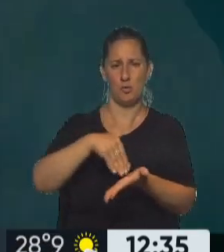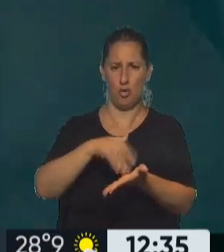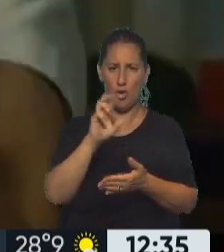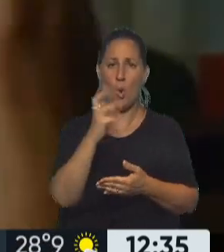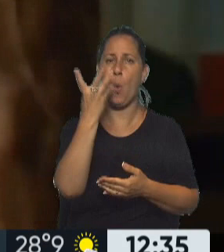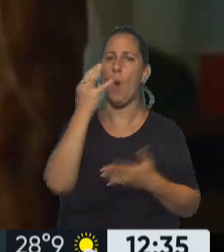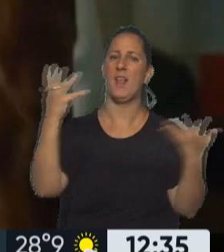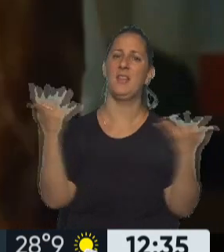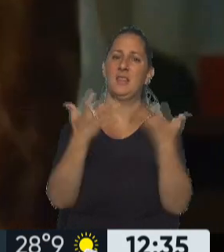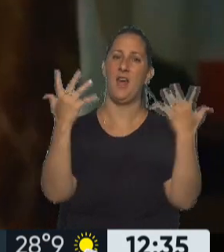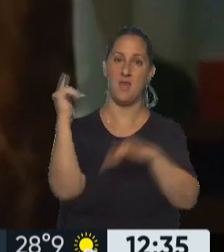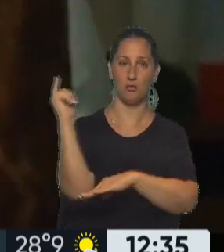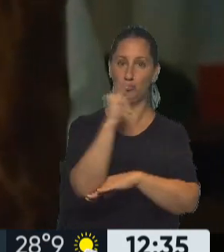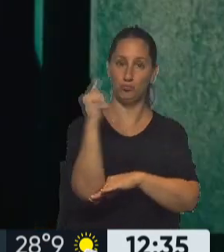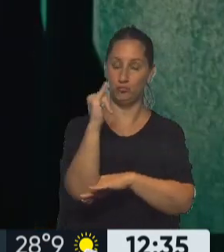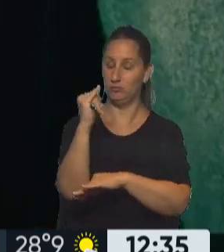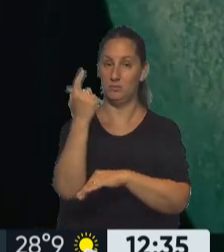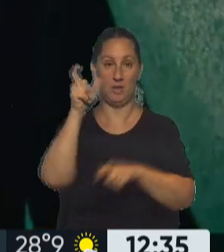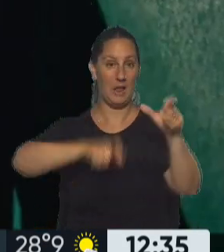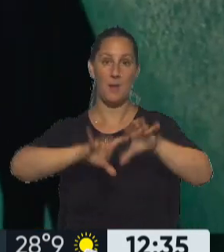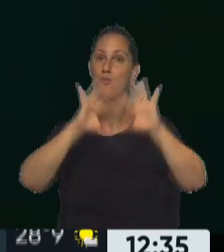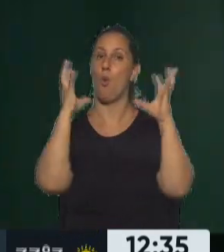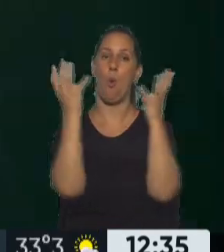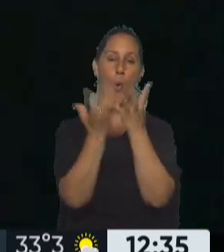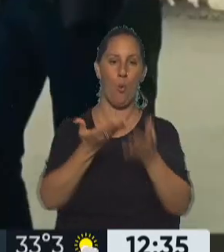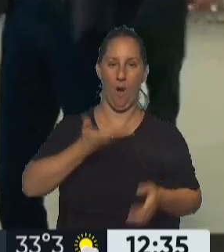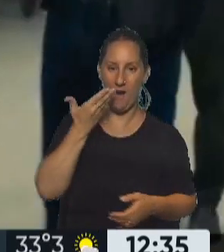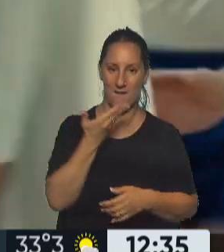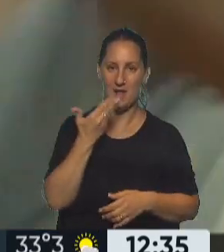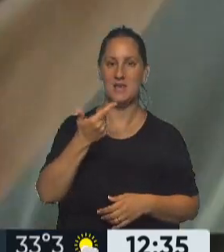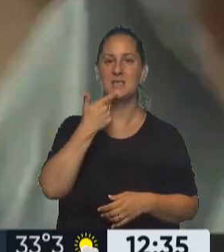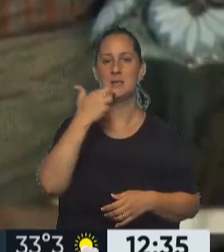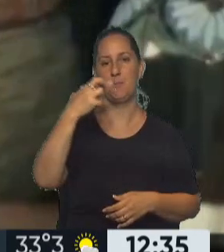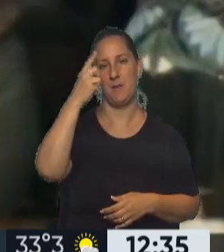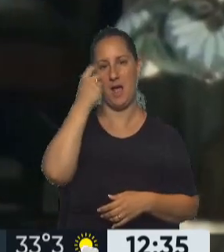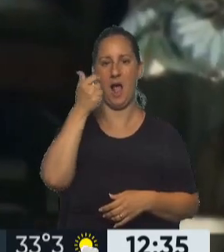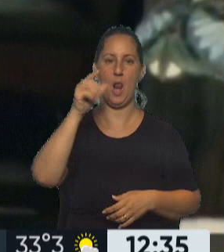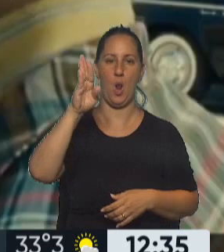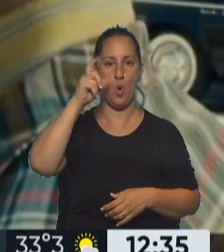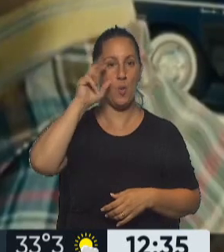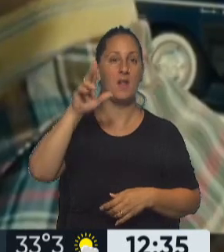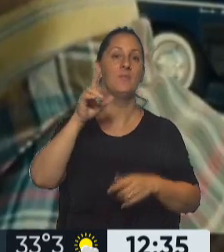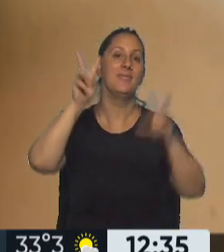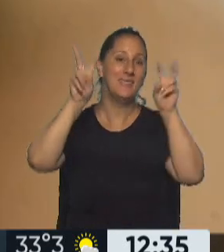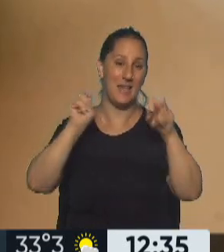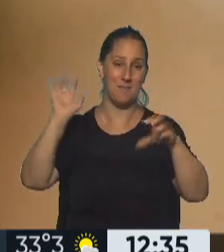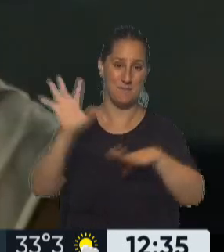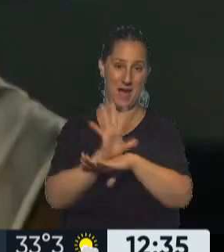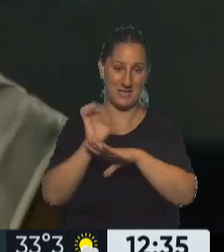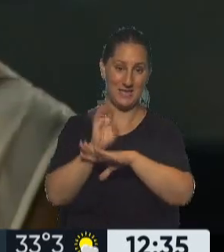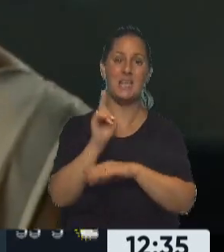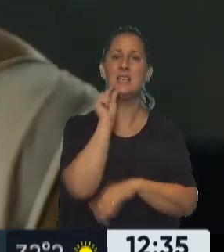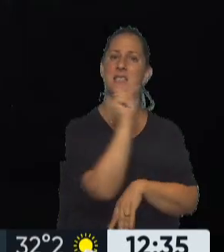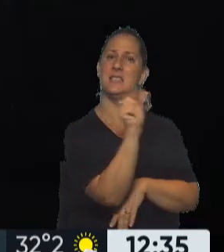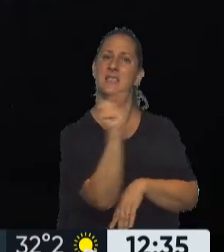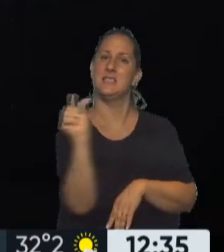40 días y una repercusión mundial. Ahí vemos la de Spielberg. Bueno, todo esto tiene que ver con el gran cine y las series, ¿no?